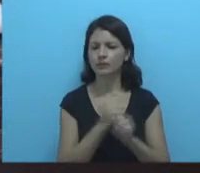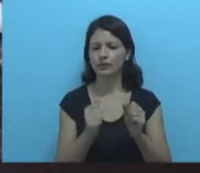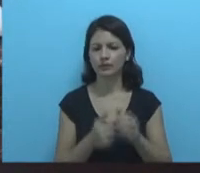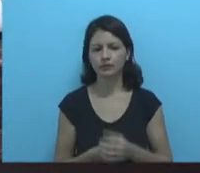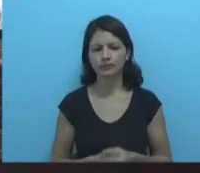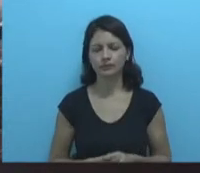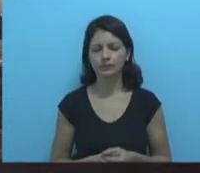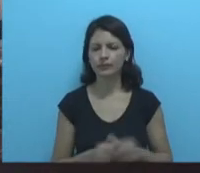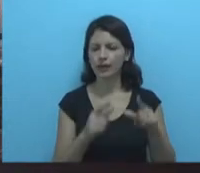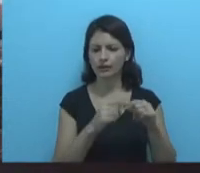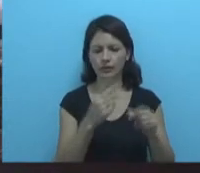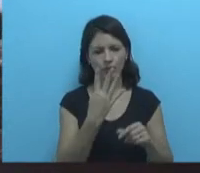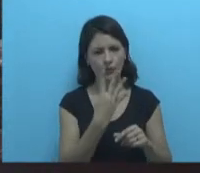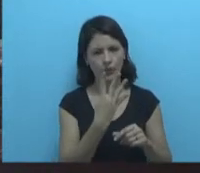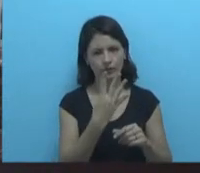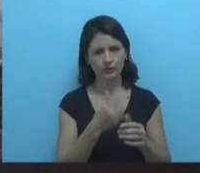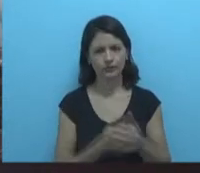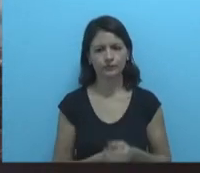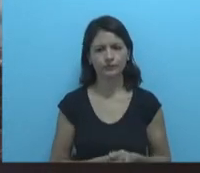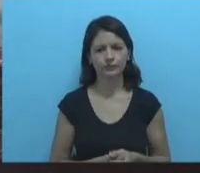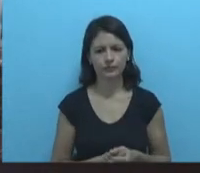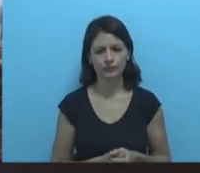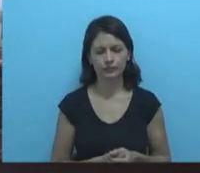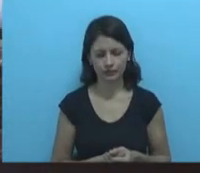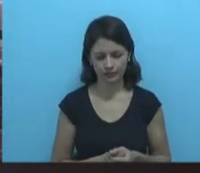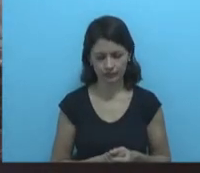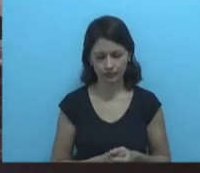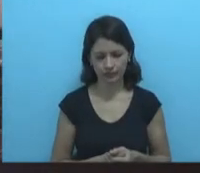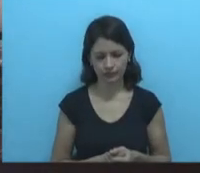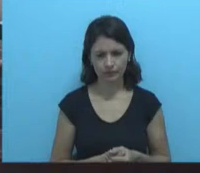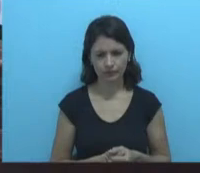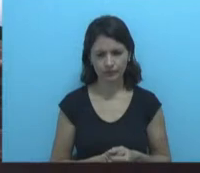Aprobado. Artículo cuarto.